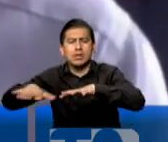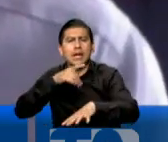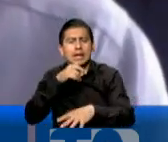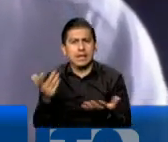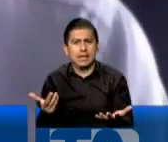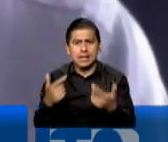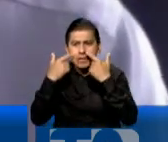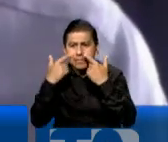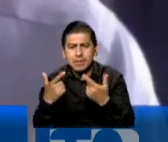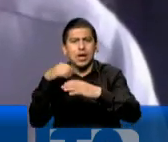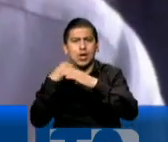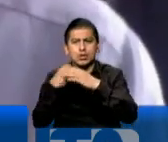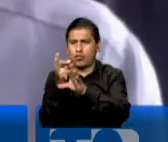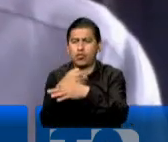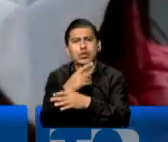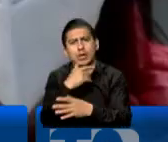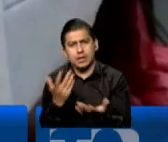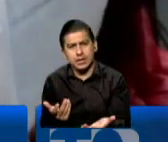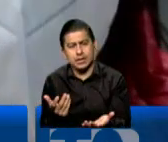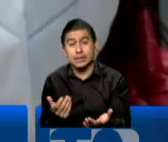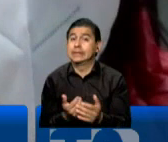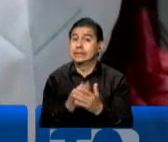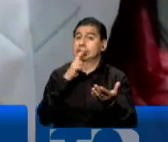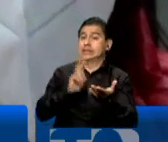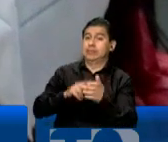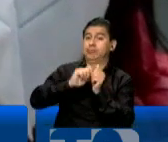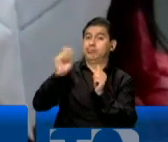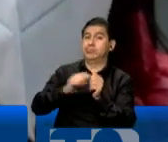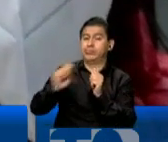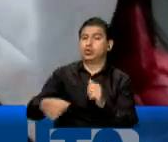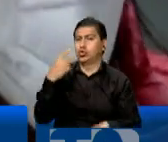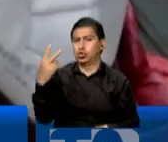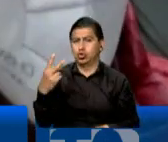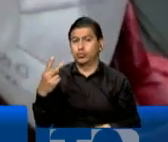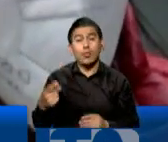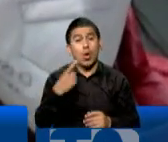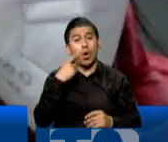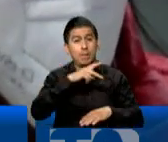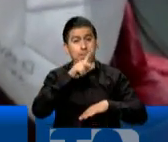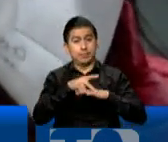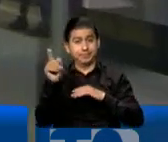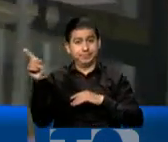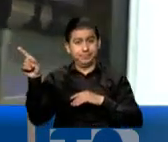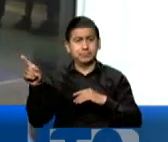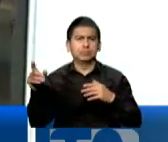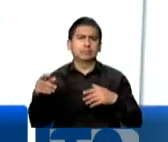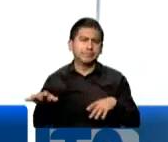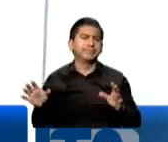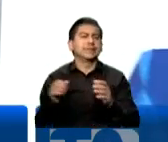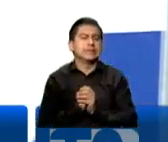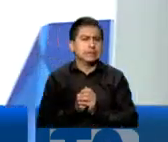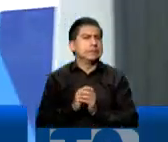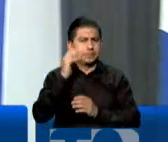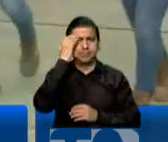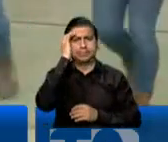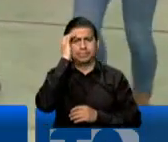que se están tomando tampoco son las correctas. Según Juan Ramón García, especialista certificado por la banca multilateral, esta es una